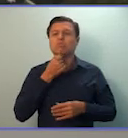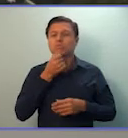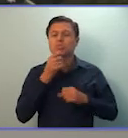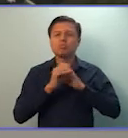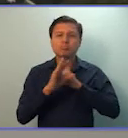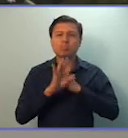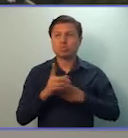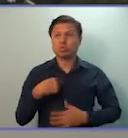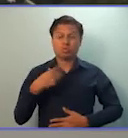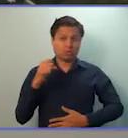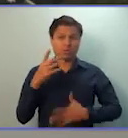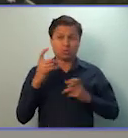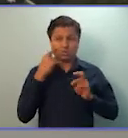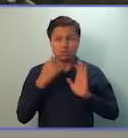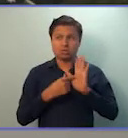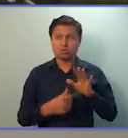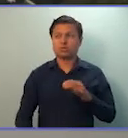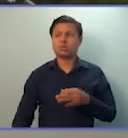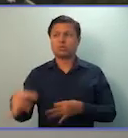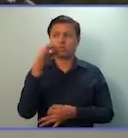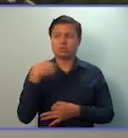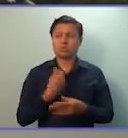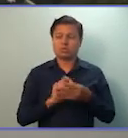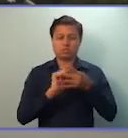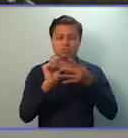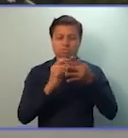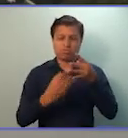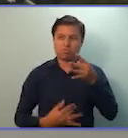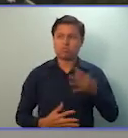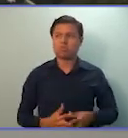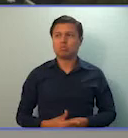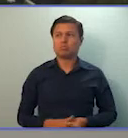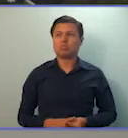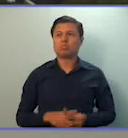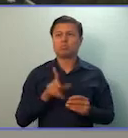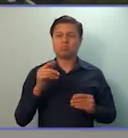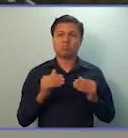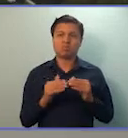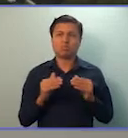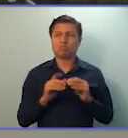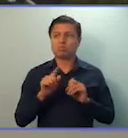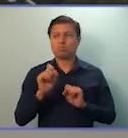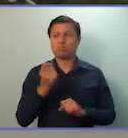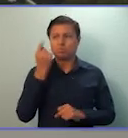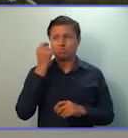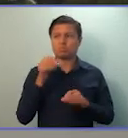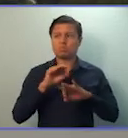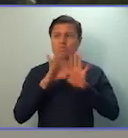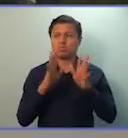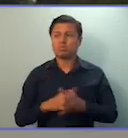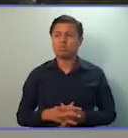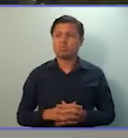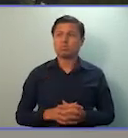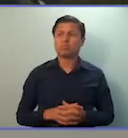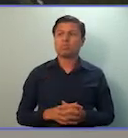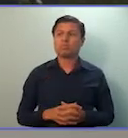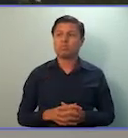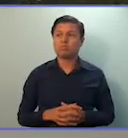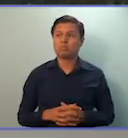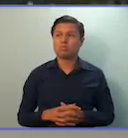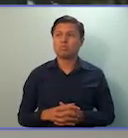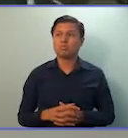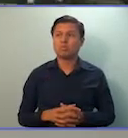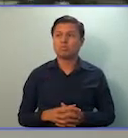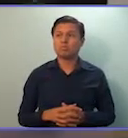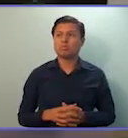yo sí quisiera enseñar un formulario que nosotros vamos a utilizar que eso también le puede dar también a la población cierta